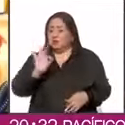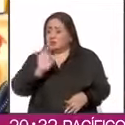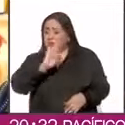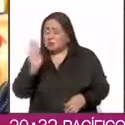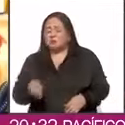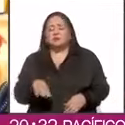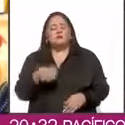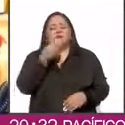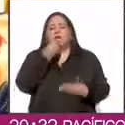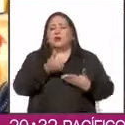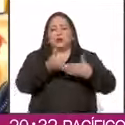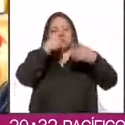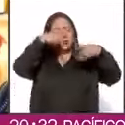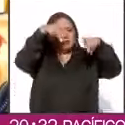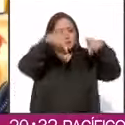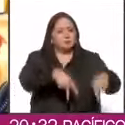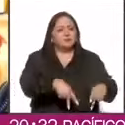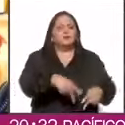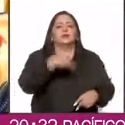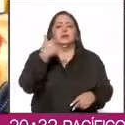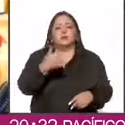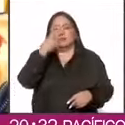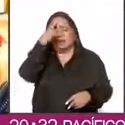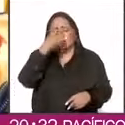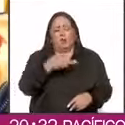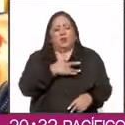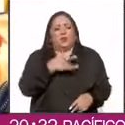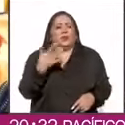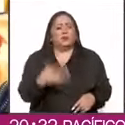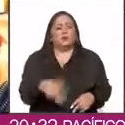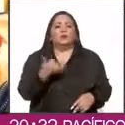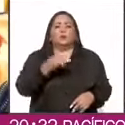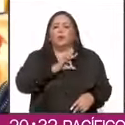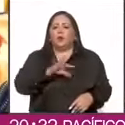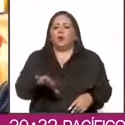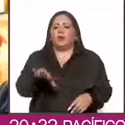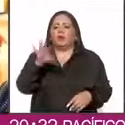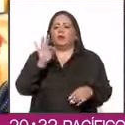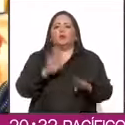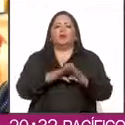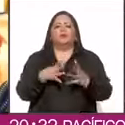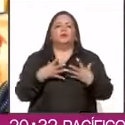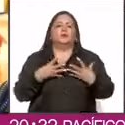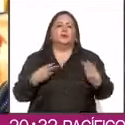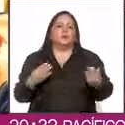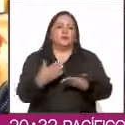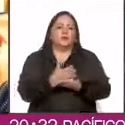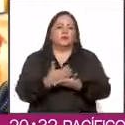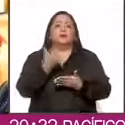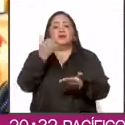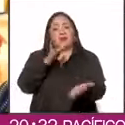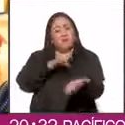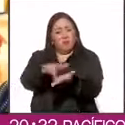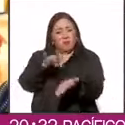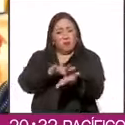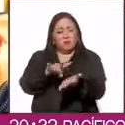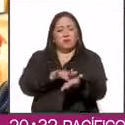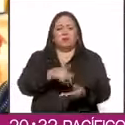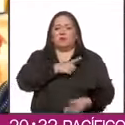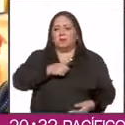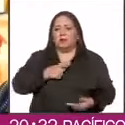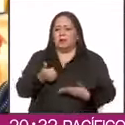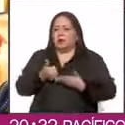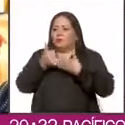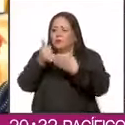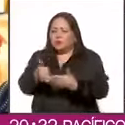muertos. Para que procese el duelo y encuentre consuelo. Apoyarla, tenderle la